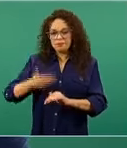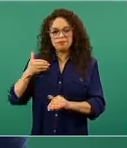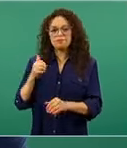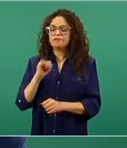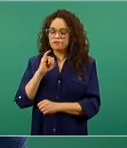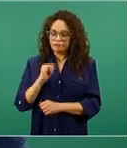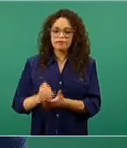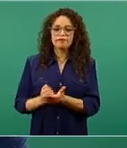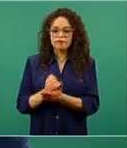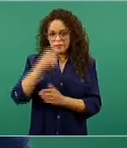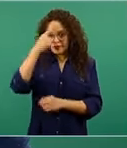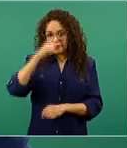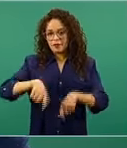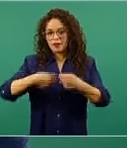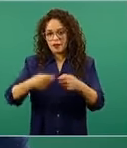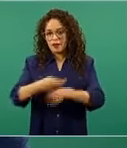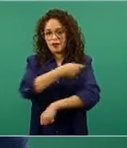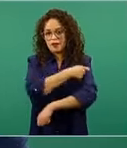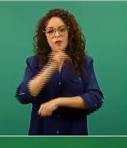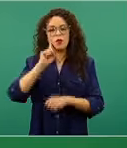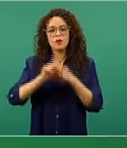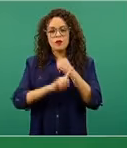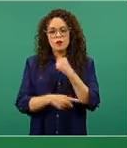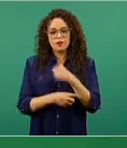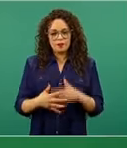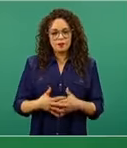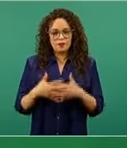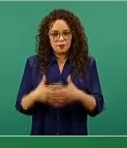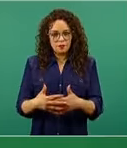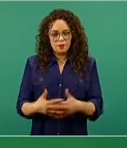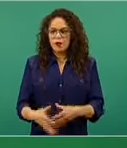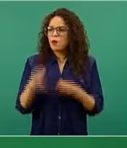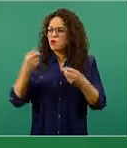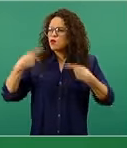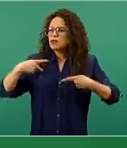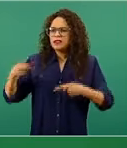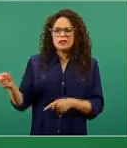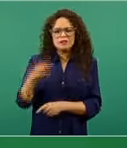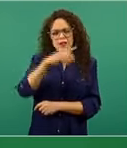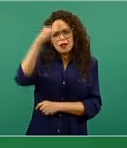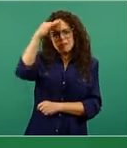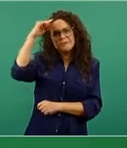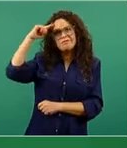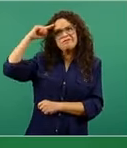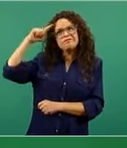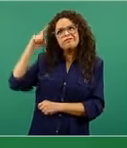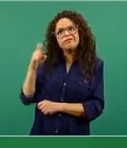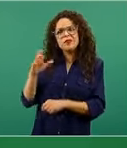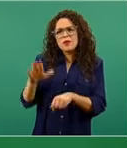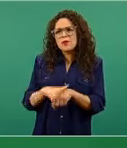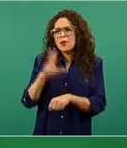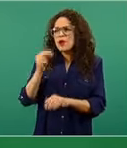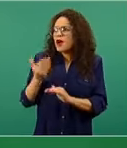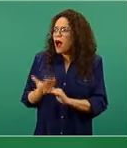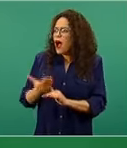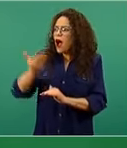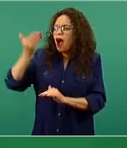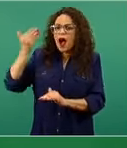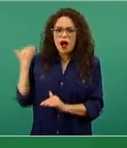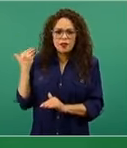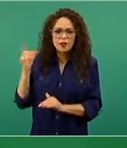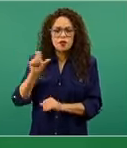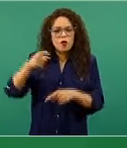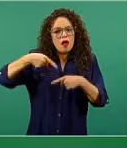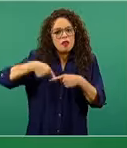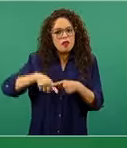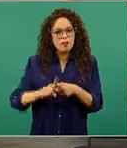este par de días es: ¿por qué no antes? ¿Por qué no se tomó la decisión de vacunar a mujeres embarazadas desde el inicio,